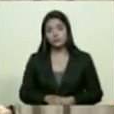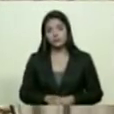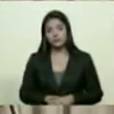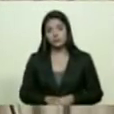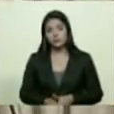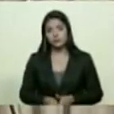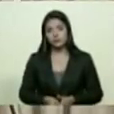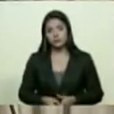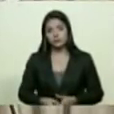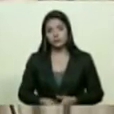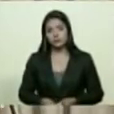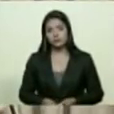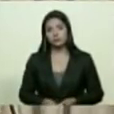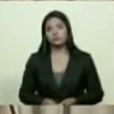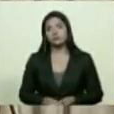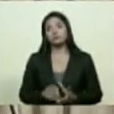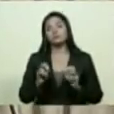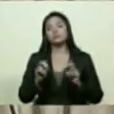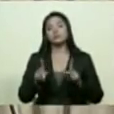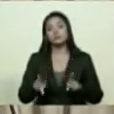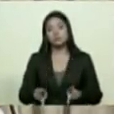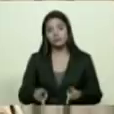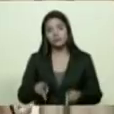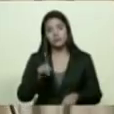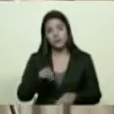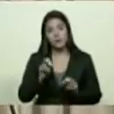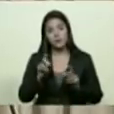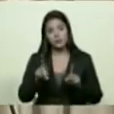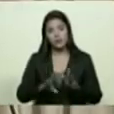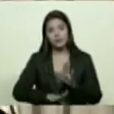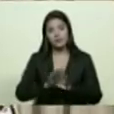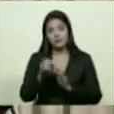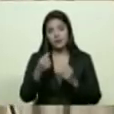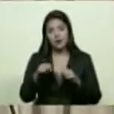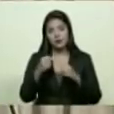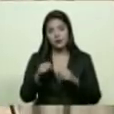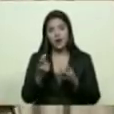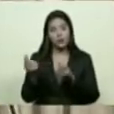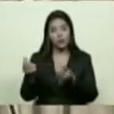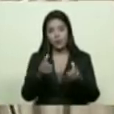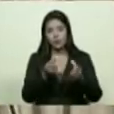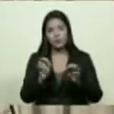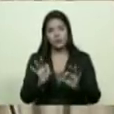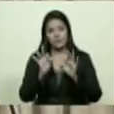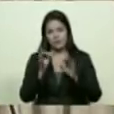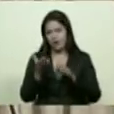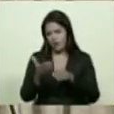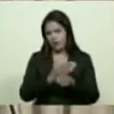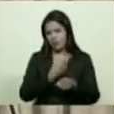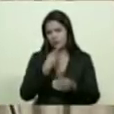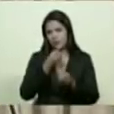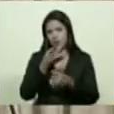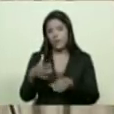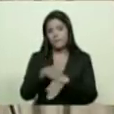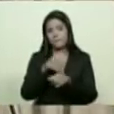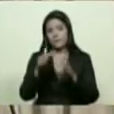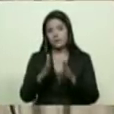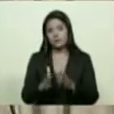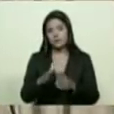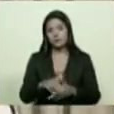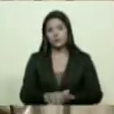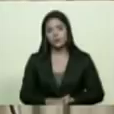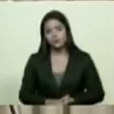hablo de la posibilidad de desarrollar zonas económicas especiales, como ya lo anunciaba el ministro Ubel